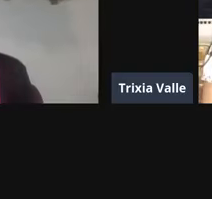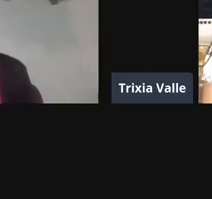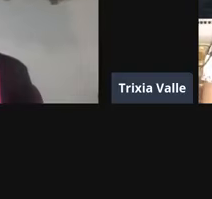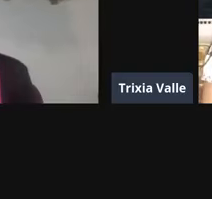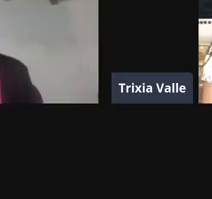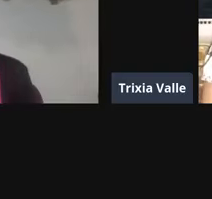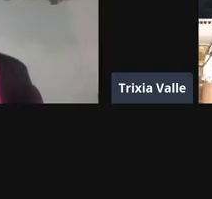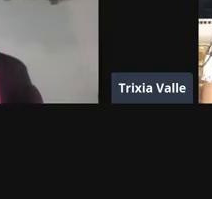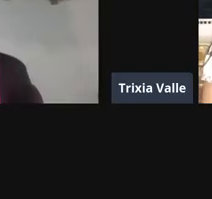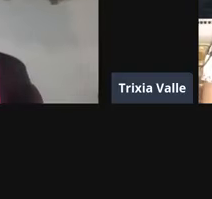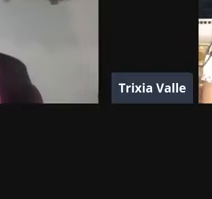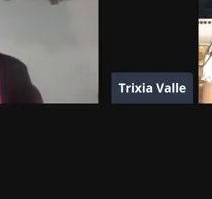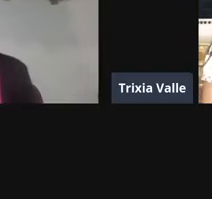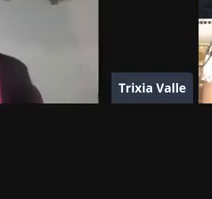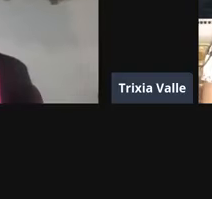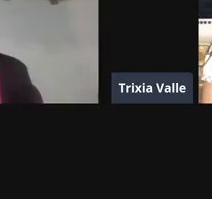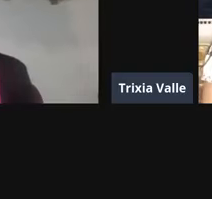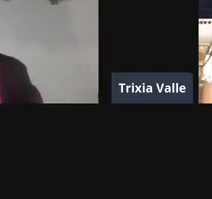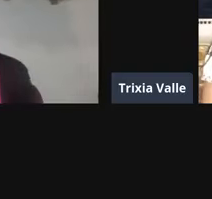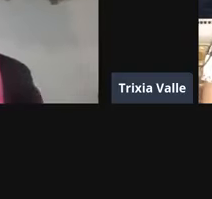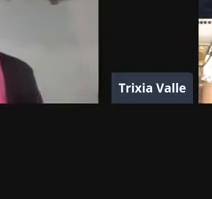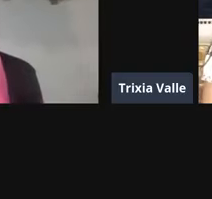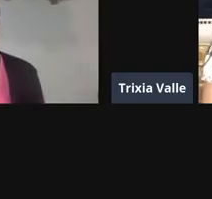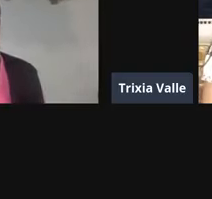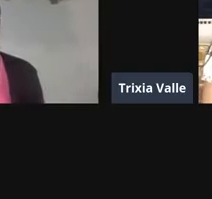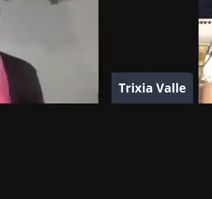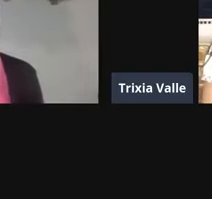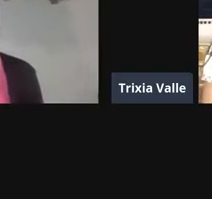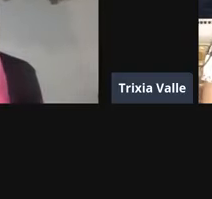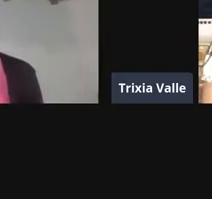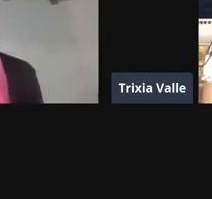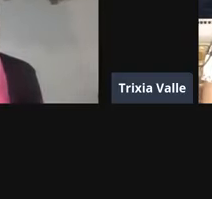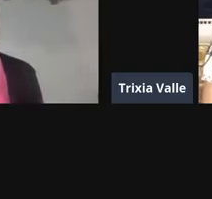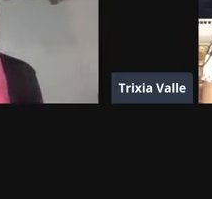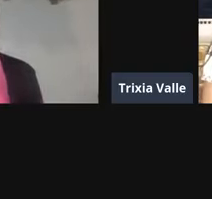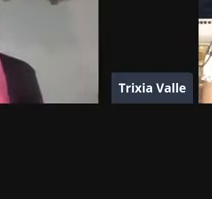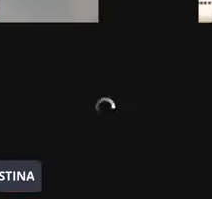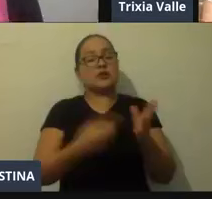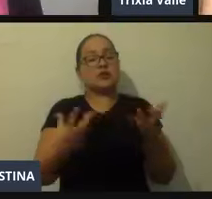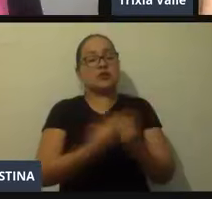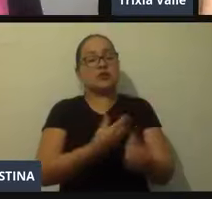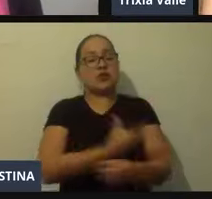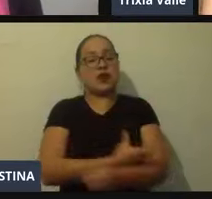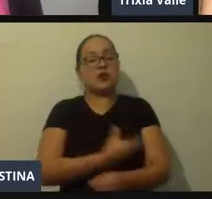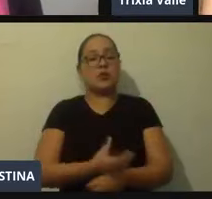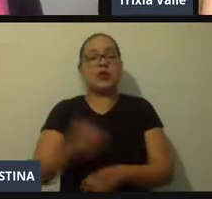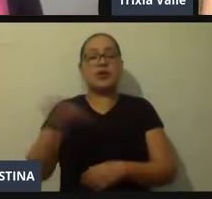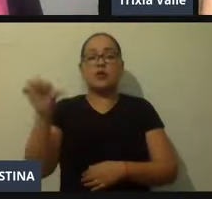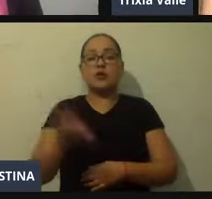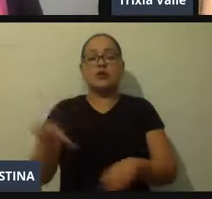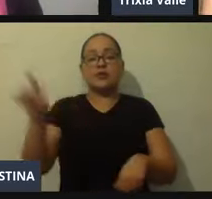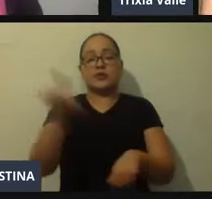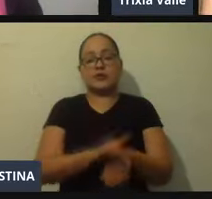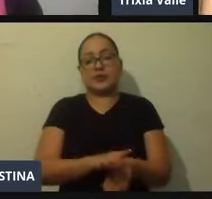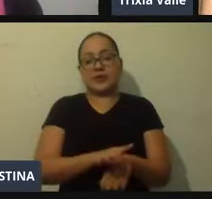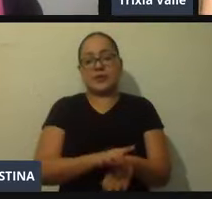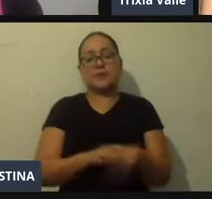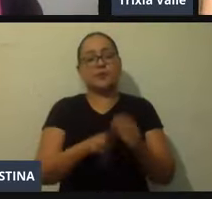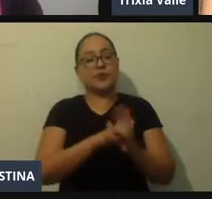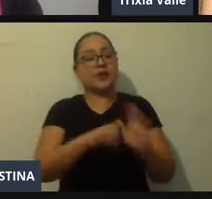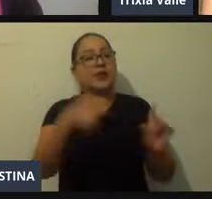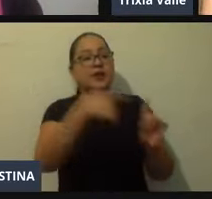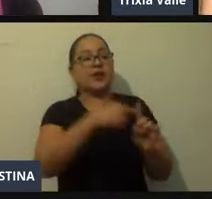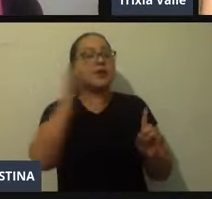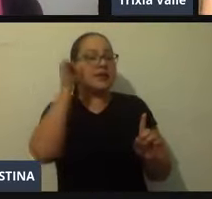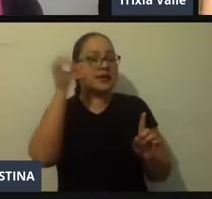bienvenida, no sin antes presentar al equipo que va a estar acompañándonos el día de hoy, como es Cristina, de